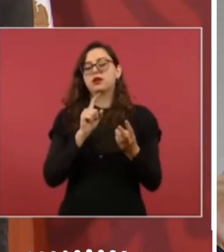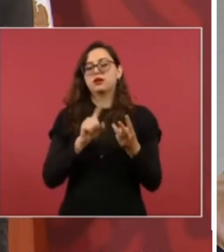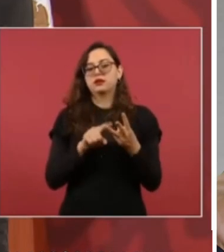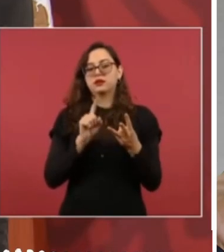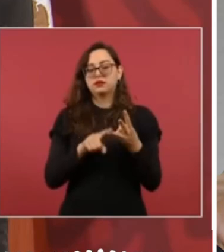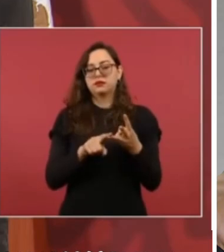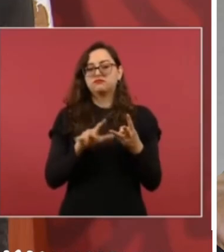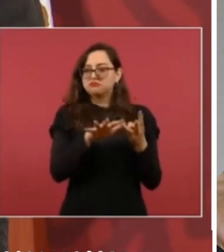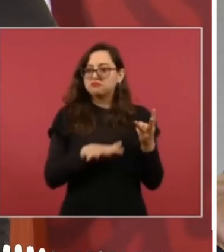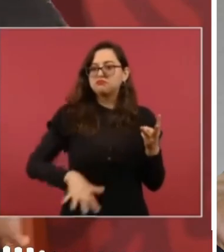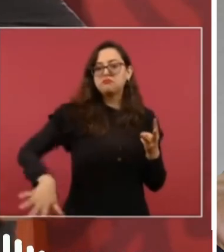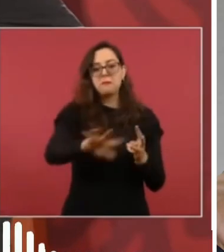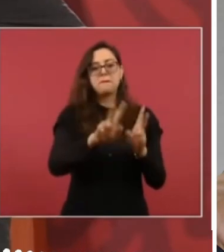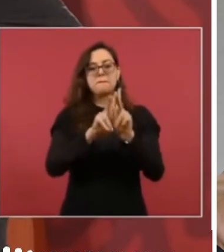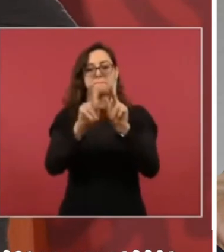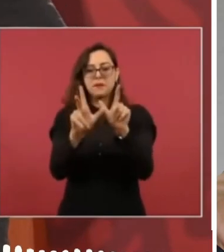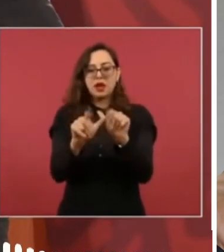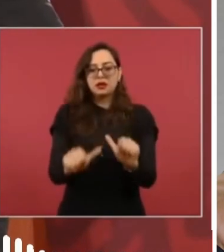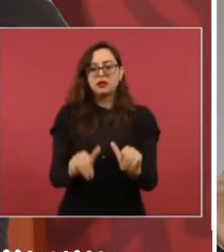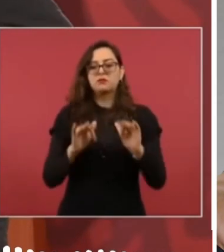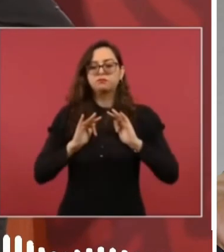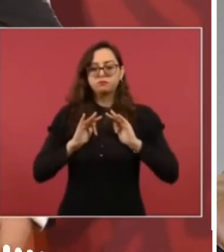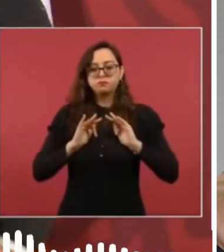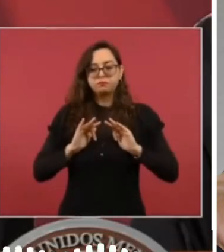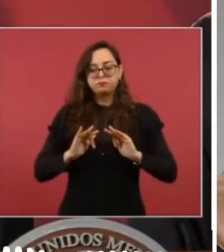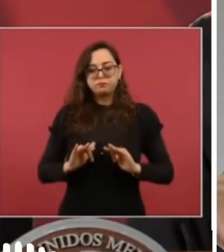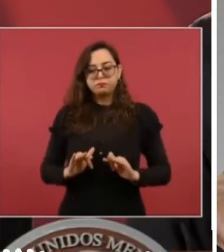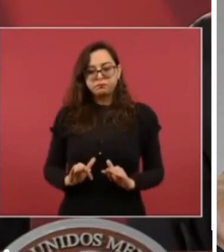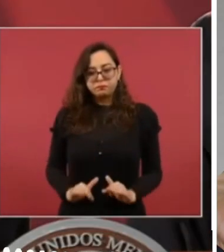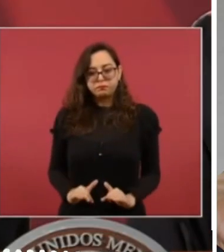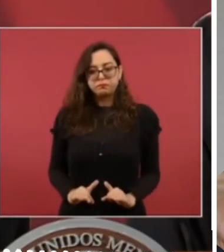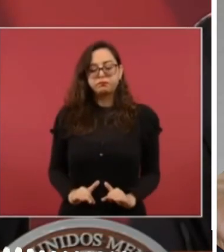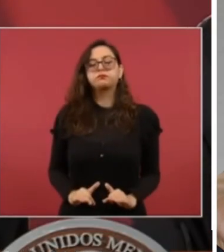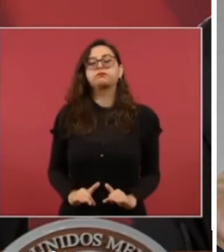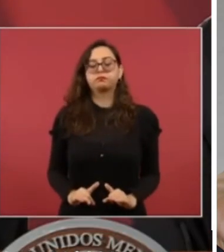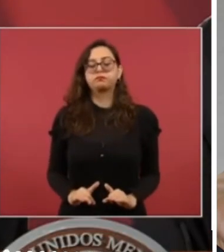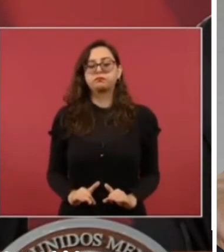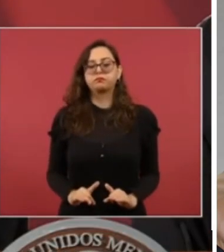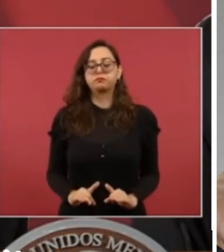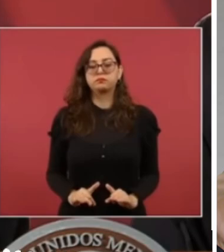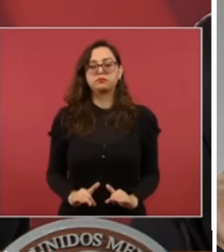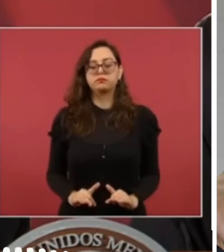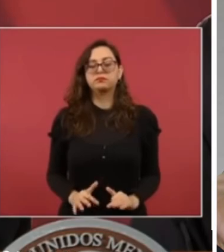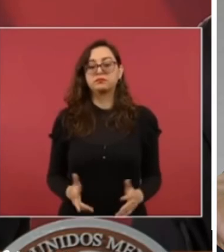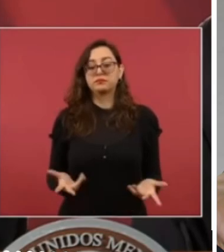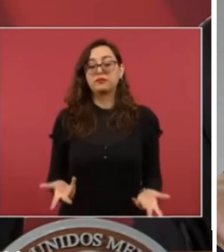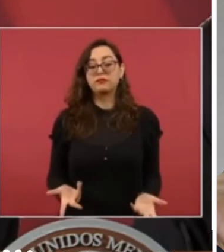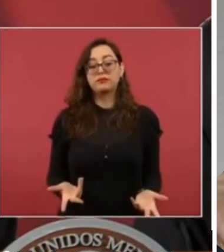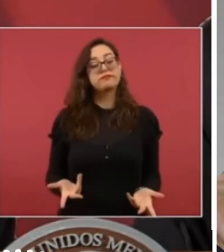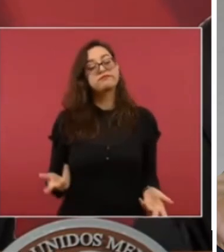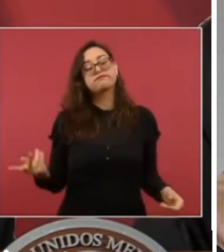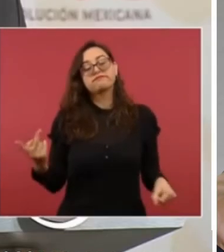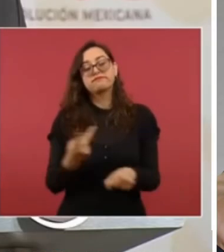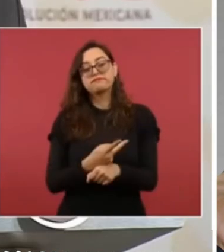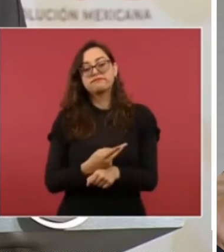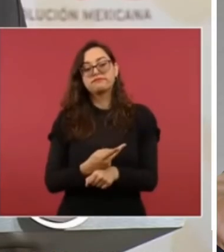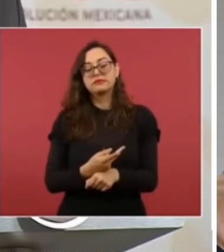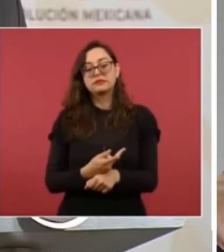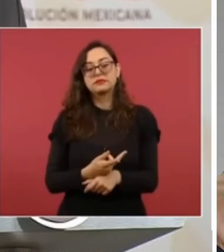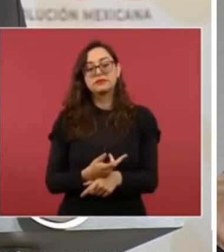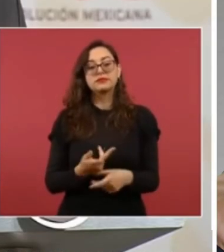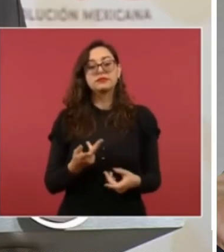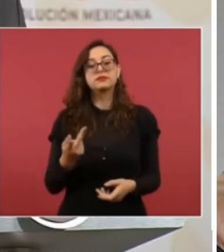El presidente es un demócrata y él respeta la libertad, y además nosotros hemos estado no de ahora, sino de hace décadas con él, desde que era